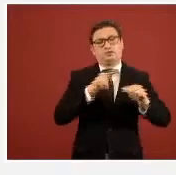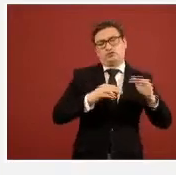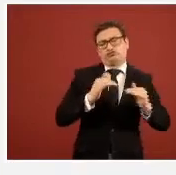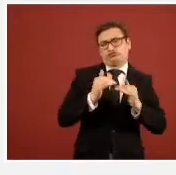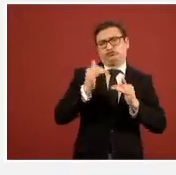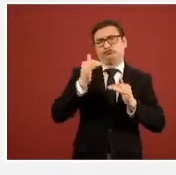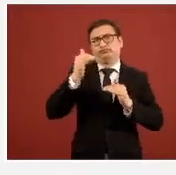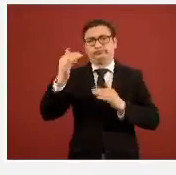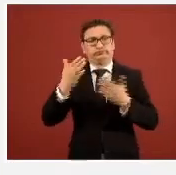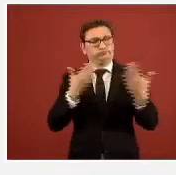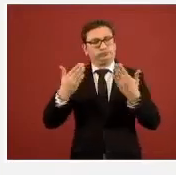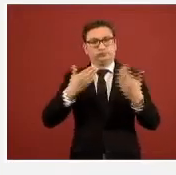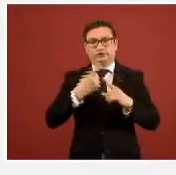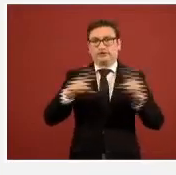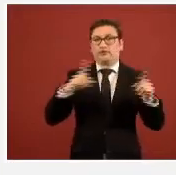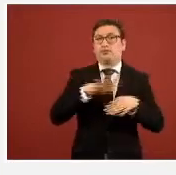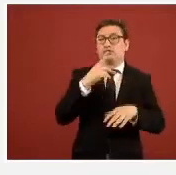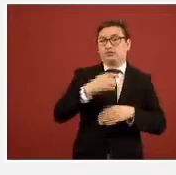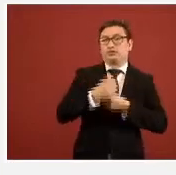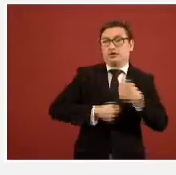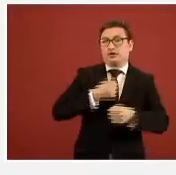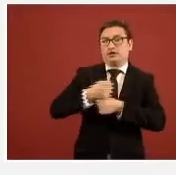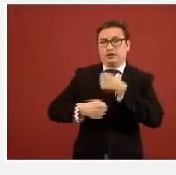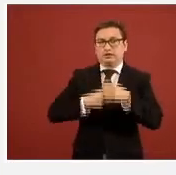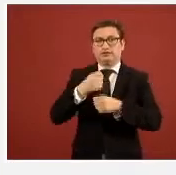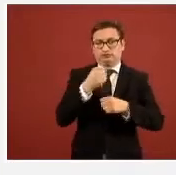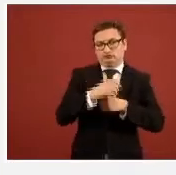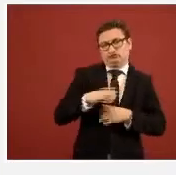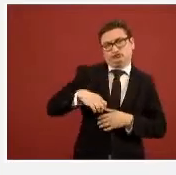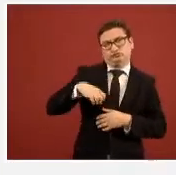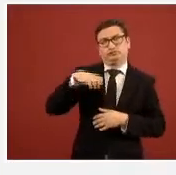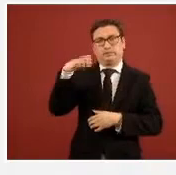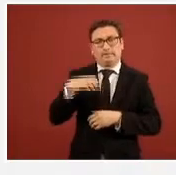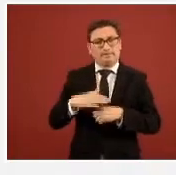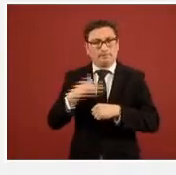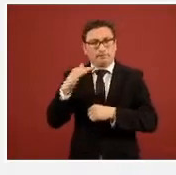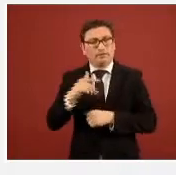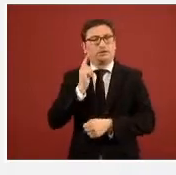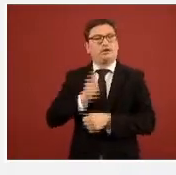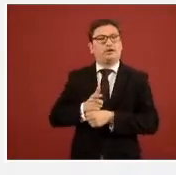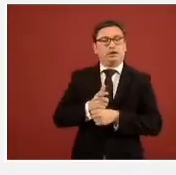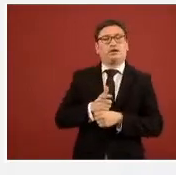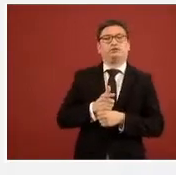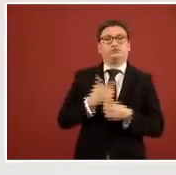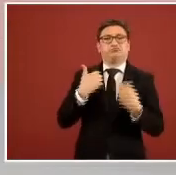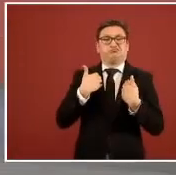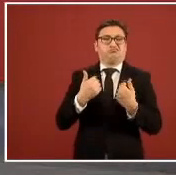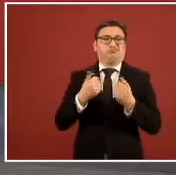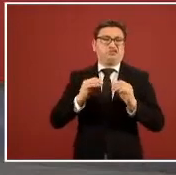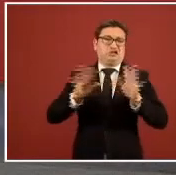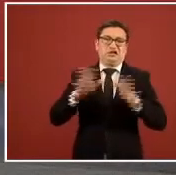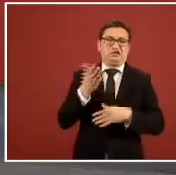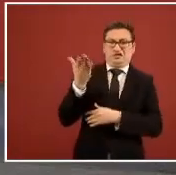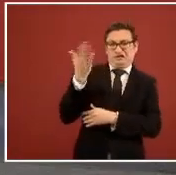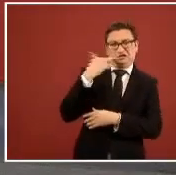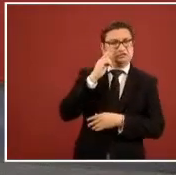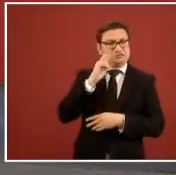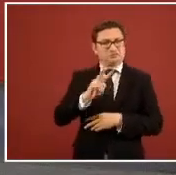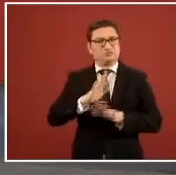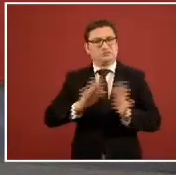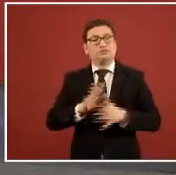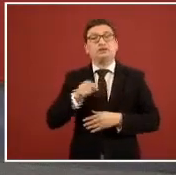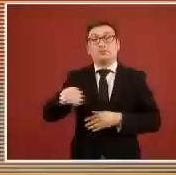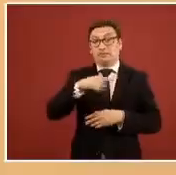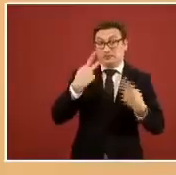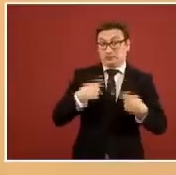diferencial importante a medida que la edad avanza, lo cual sigue reflejando lo que hemos estado observando, que es que las